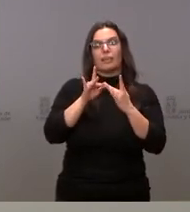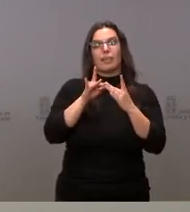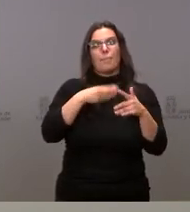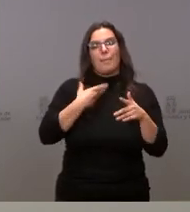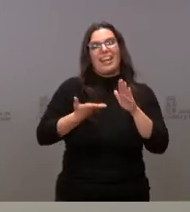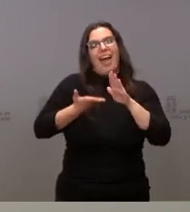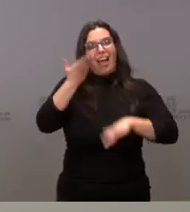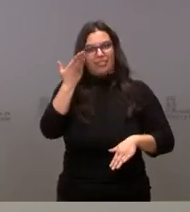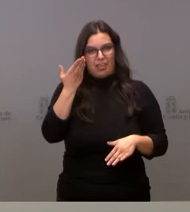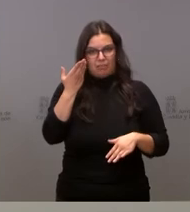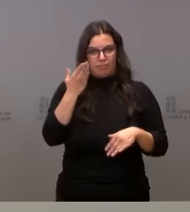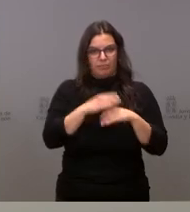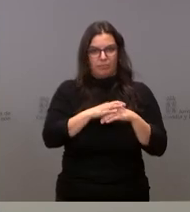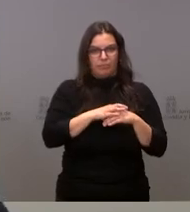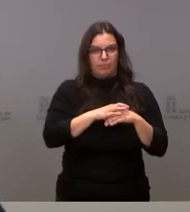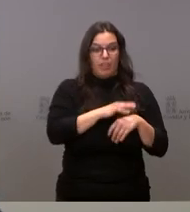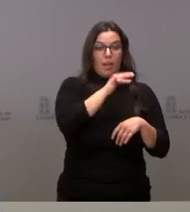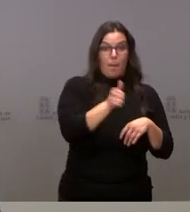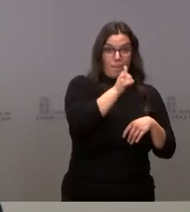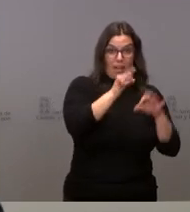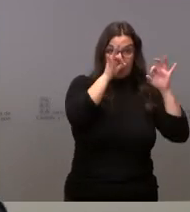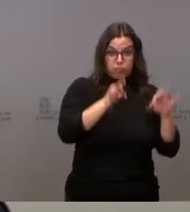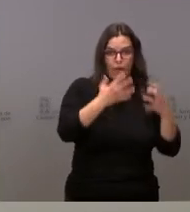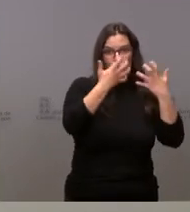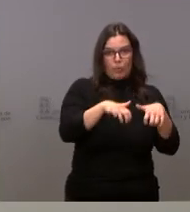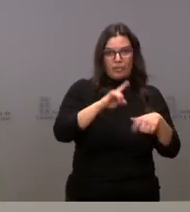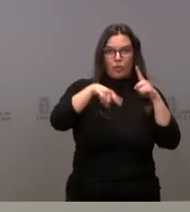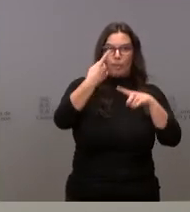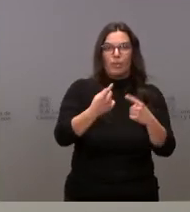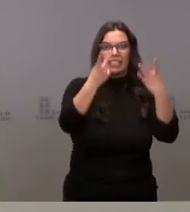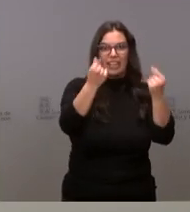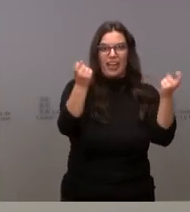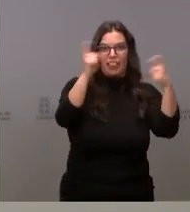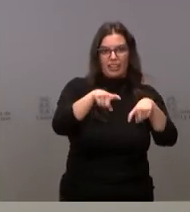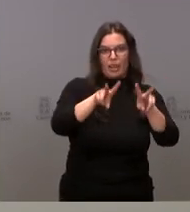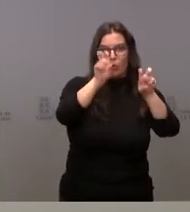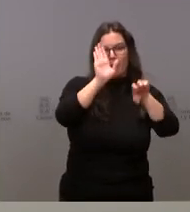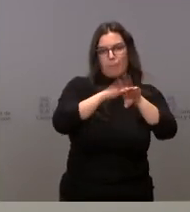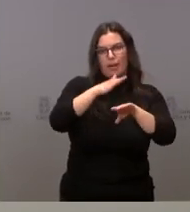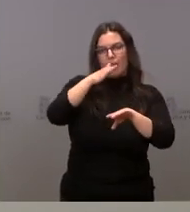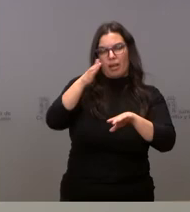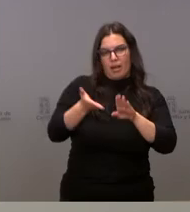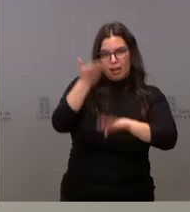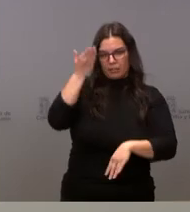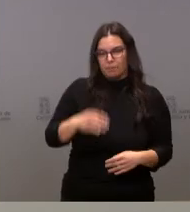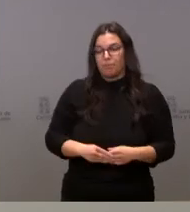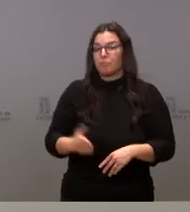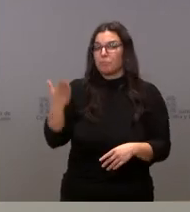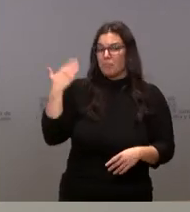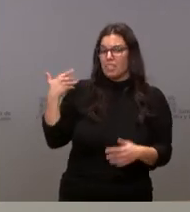de alta el correspondiente ayer se cifró una polémica importante en el consejo interterritorial